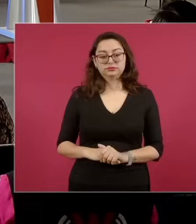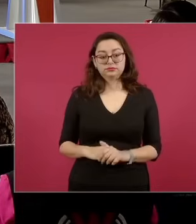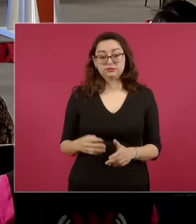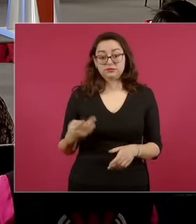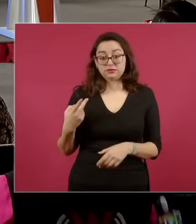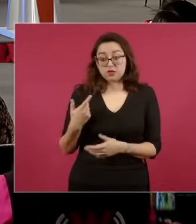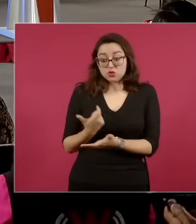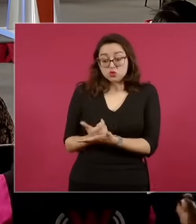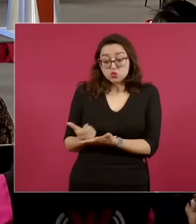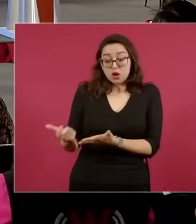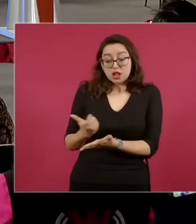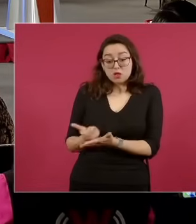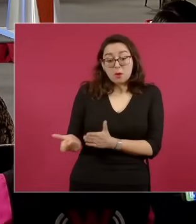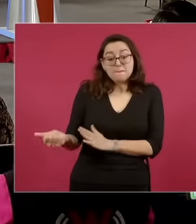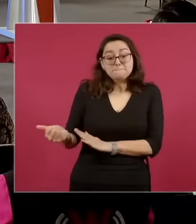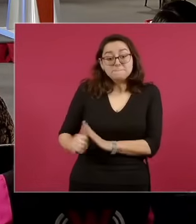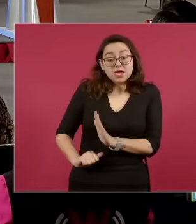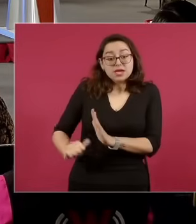Ese es el sueldo.